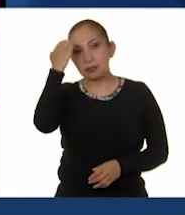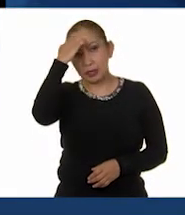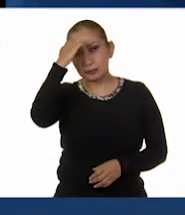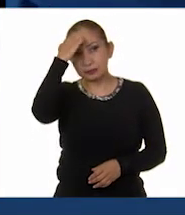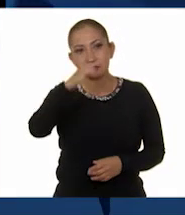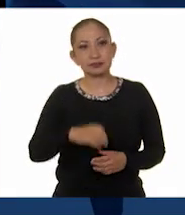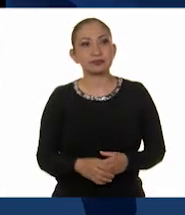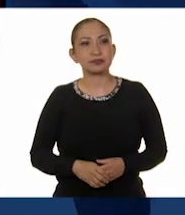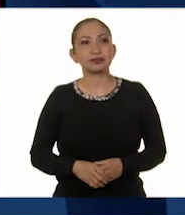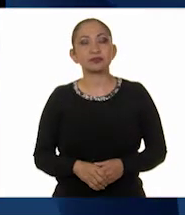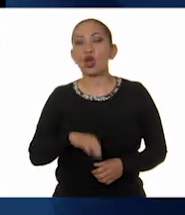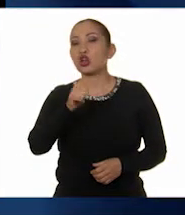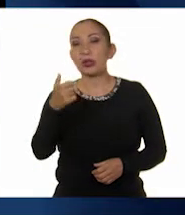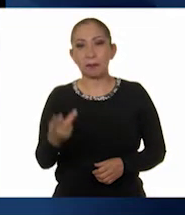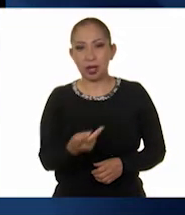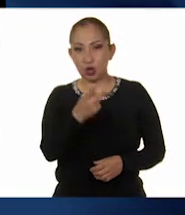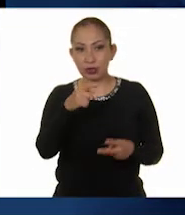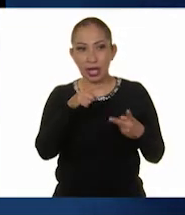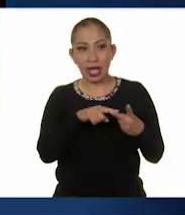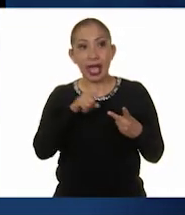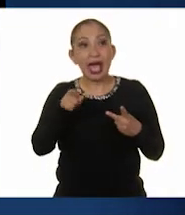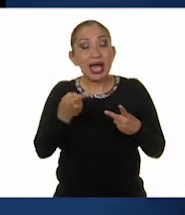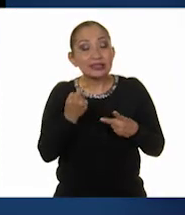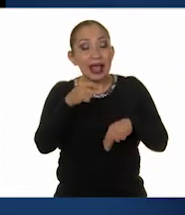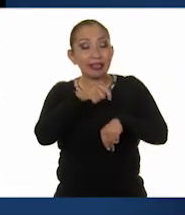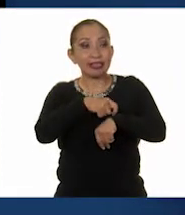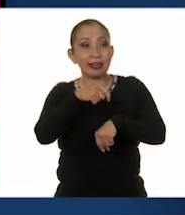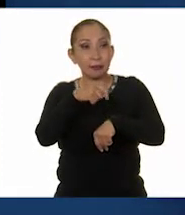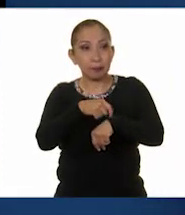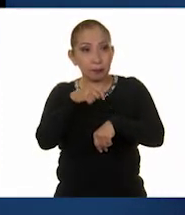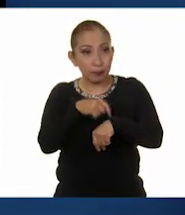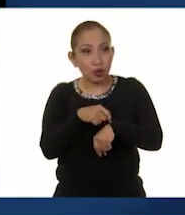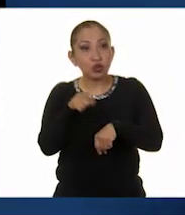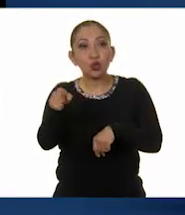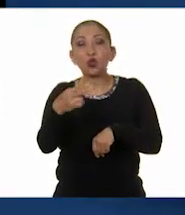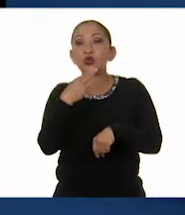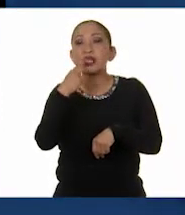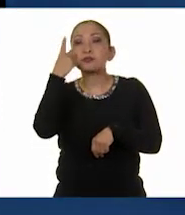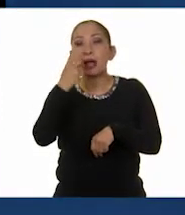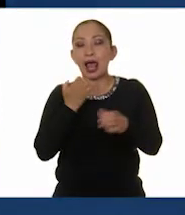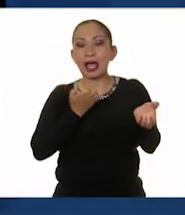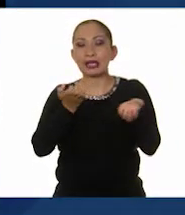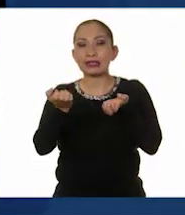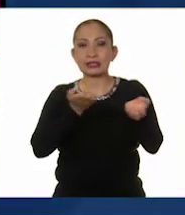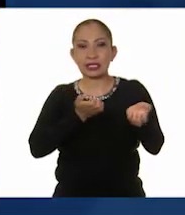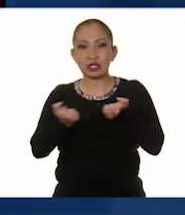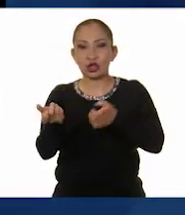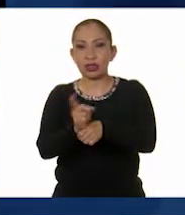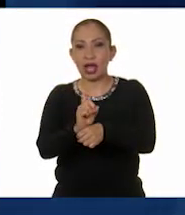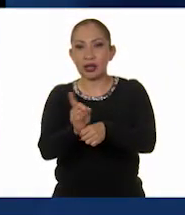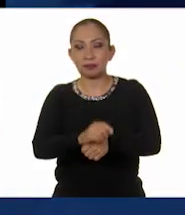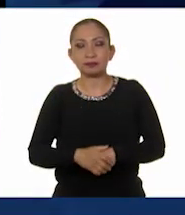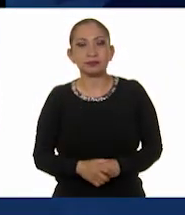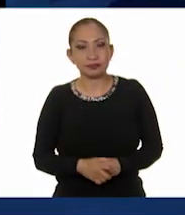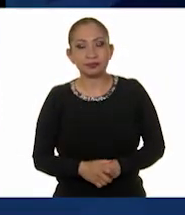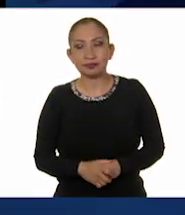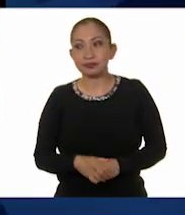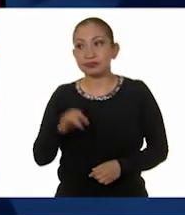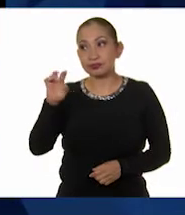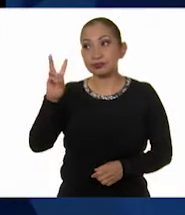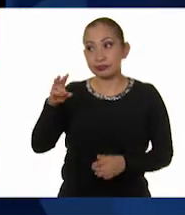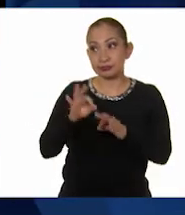experiencia. La otra pregunta tiene que ver con el tiempo que empleas para ejercitarte diariamente.